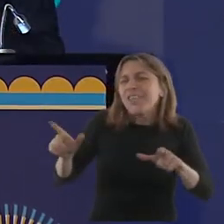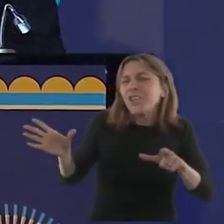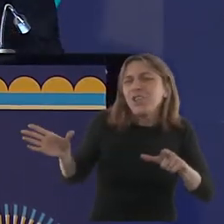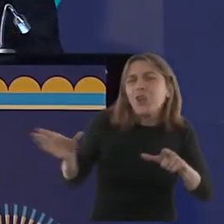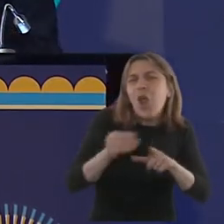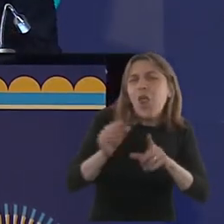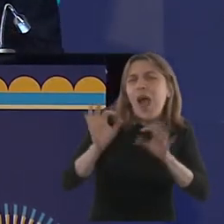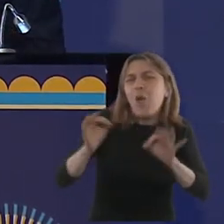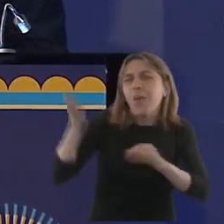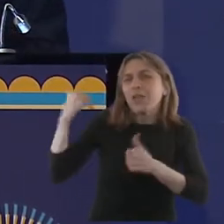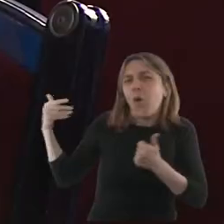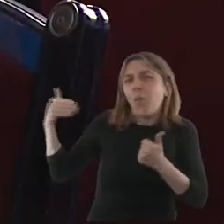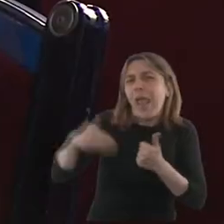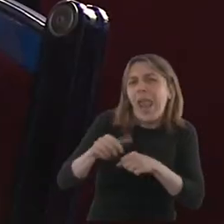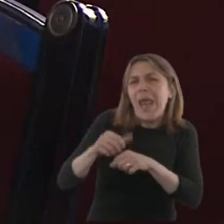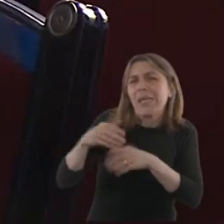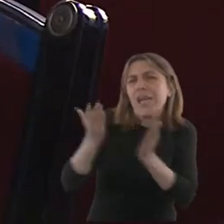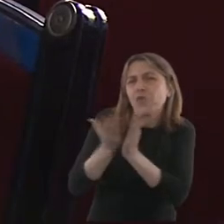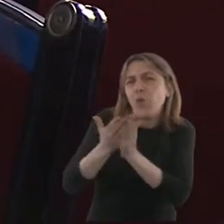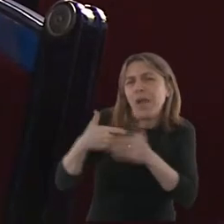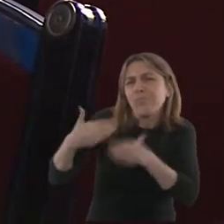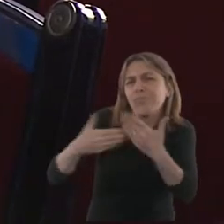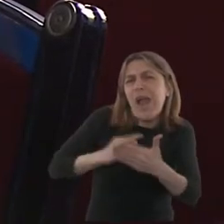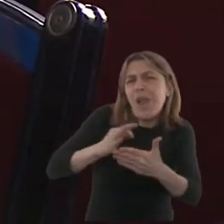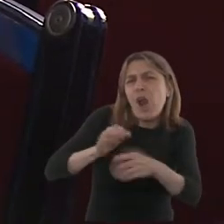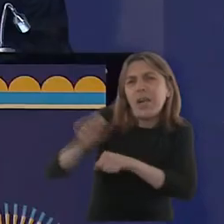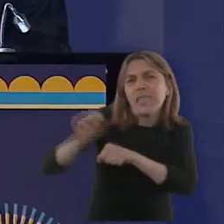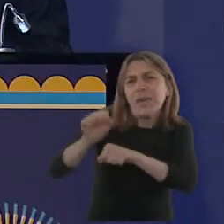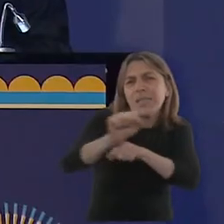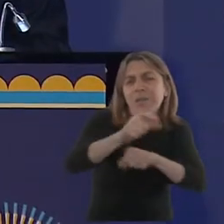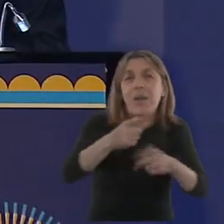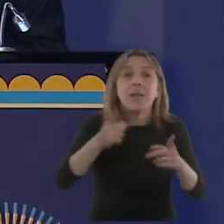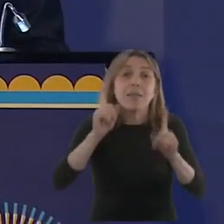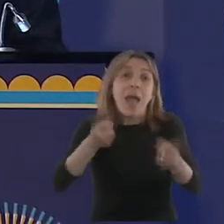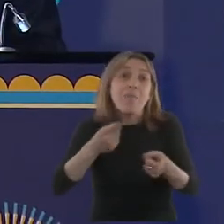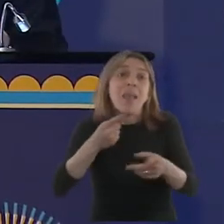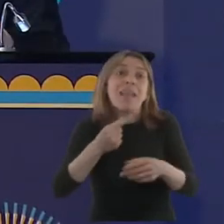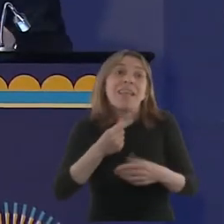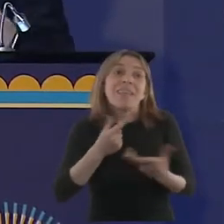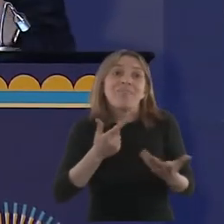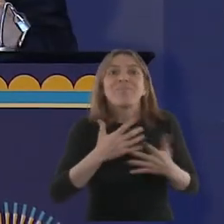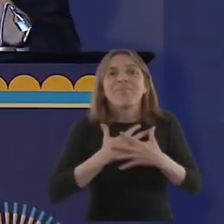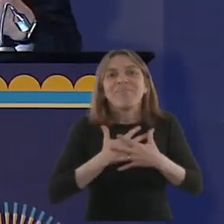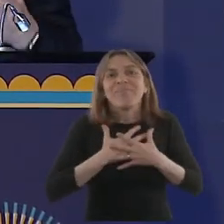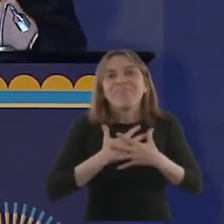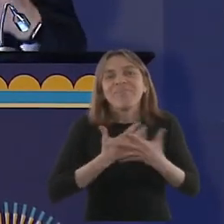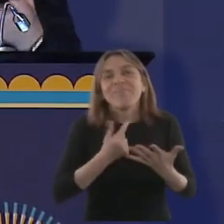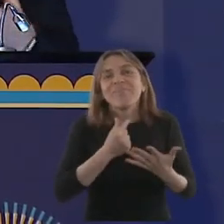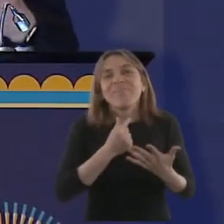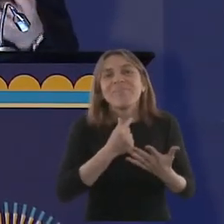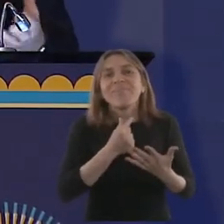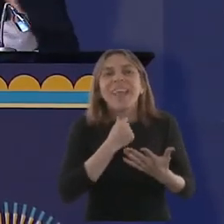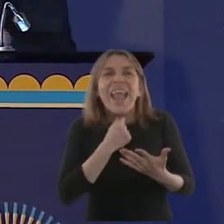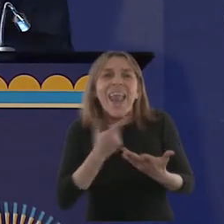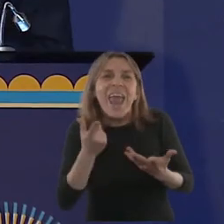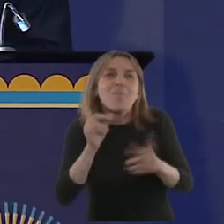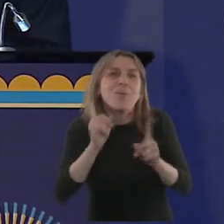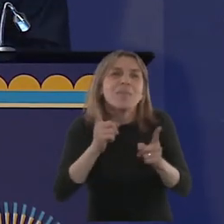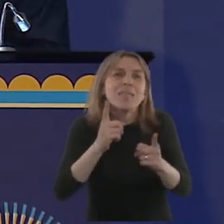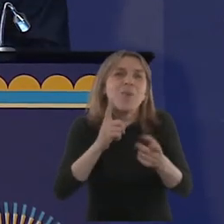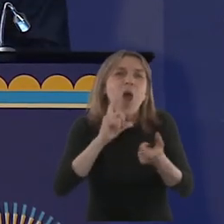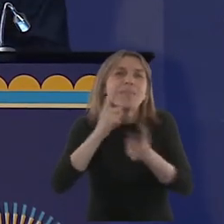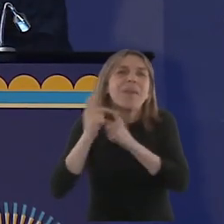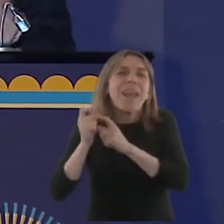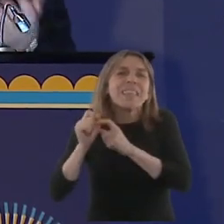aulas tienen, las que queremos también son las pequeñas historias de los